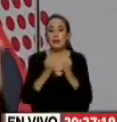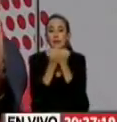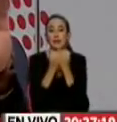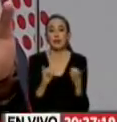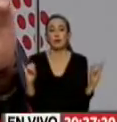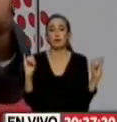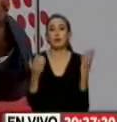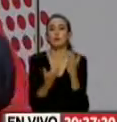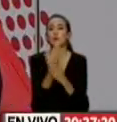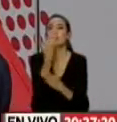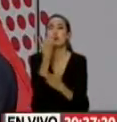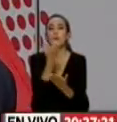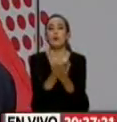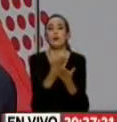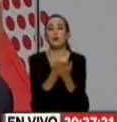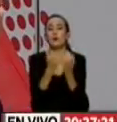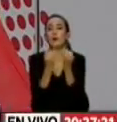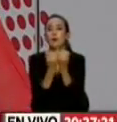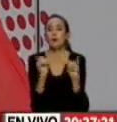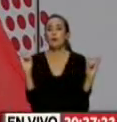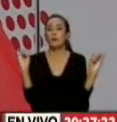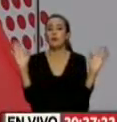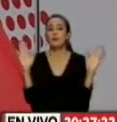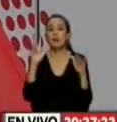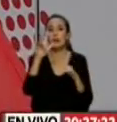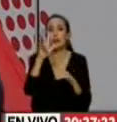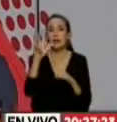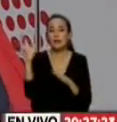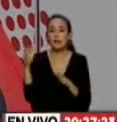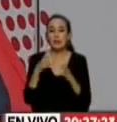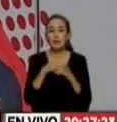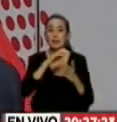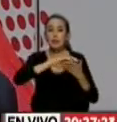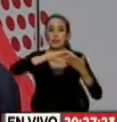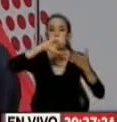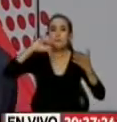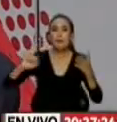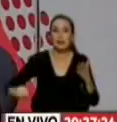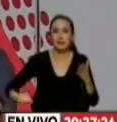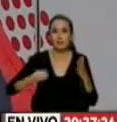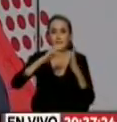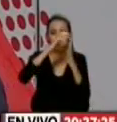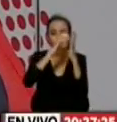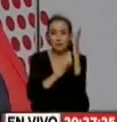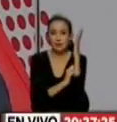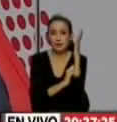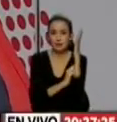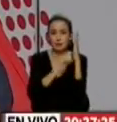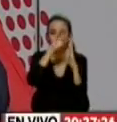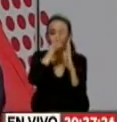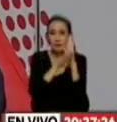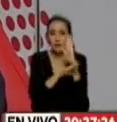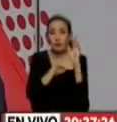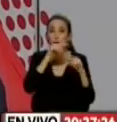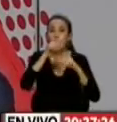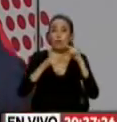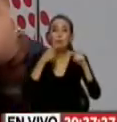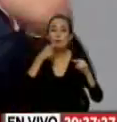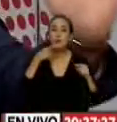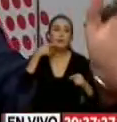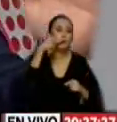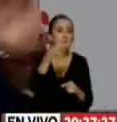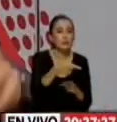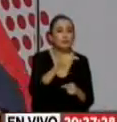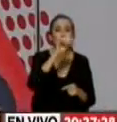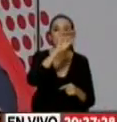se anuncia que va a ser básicamente quitarle 3 ceros a la moneda anterior. Y el momento en el que se iba a dar el anuncio, deciden que ya no iban a ser 3, sino que iban a